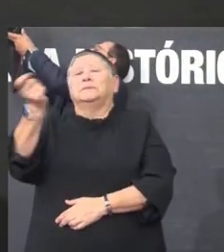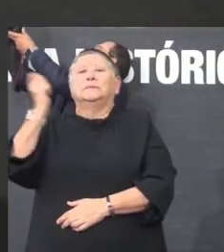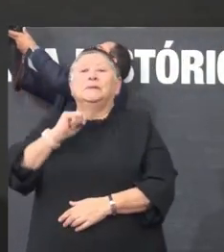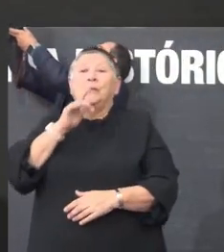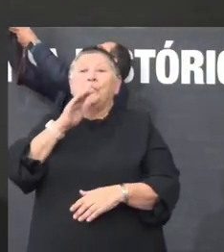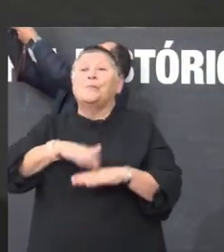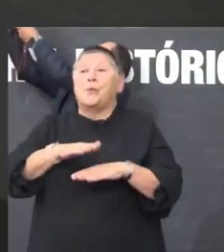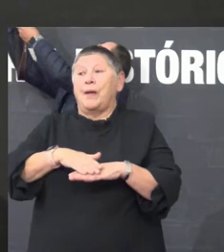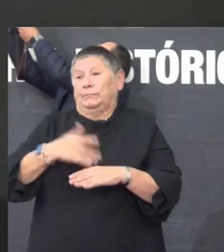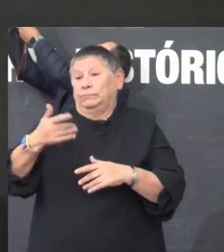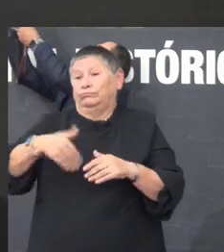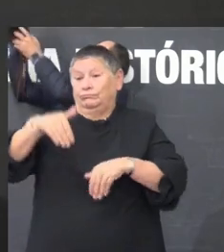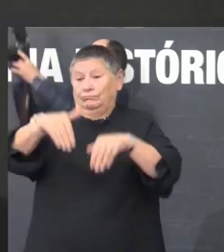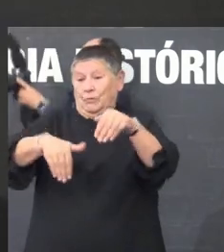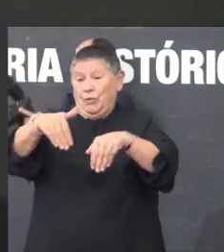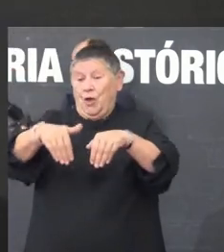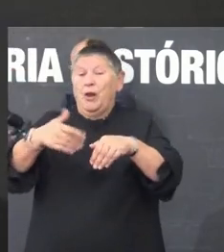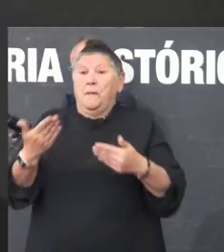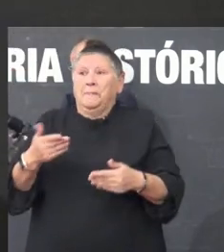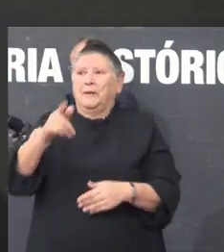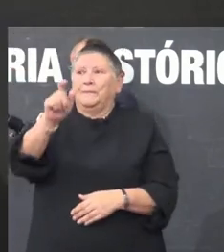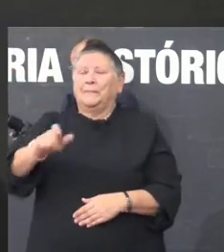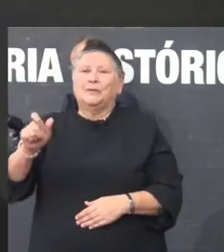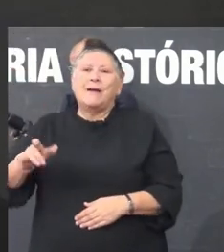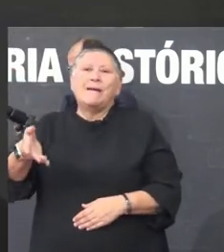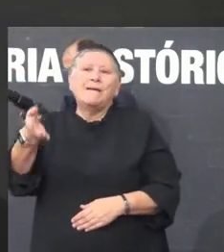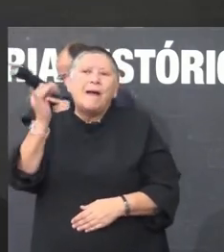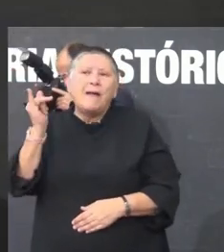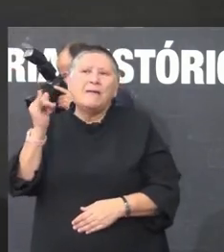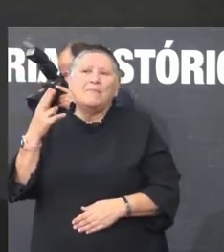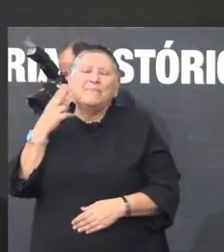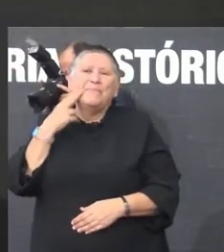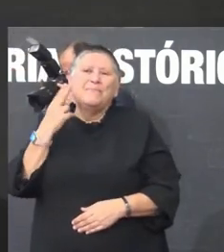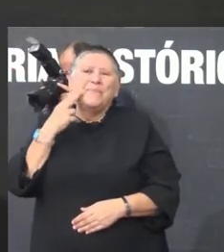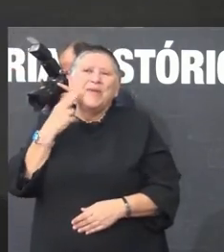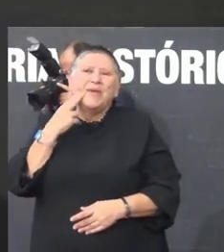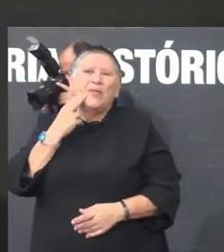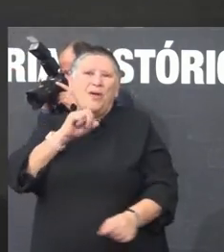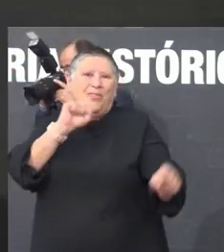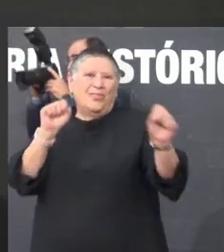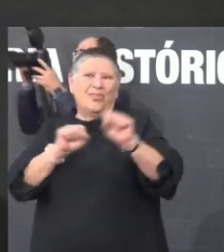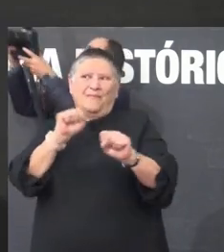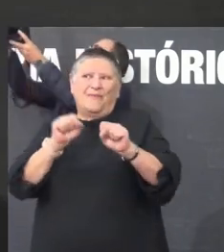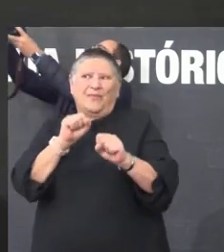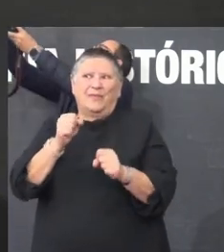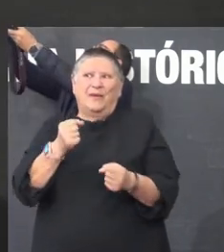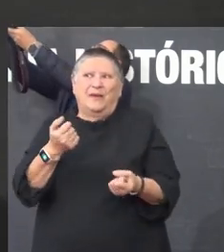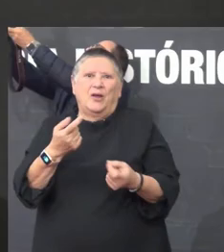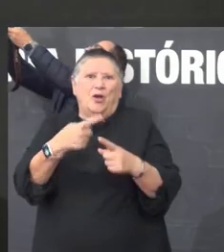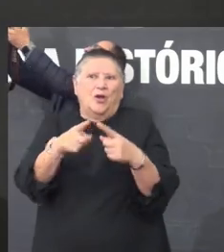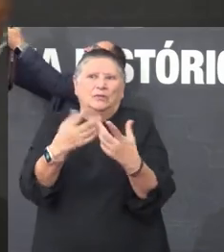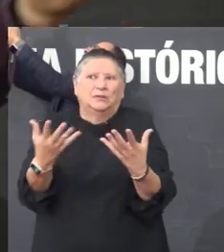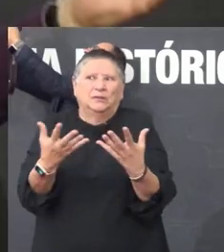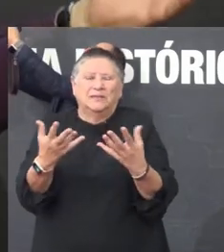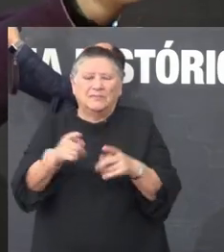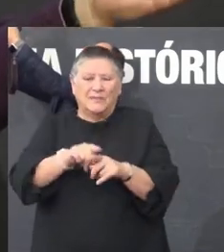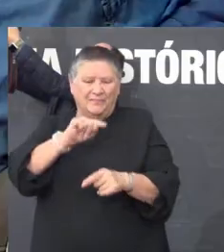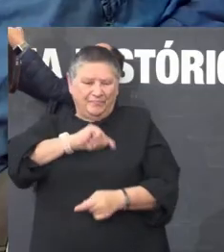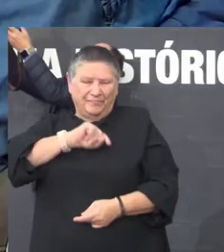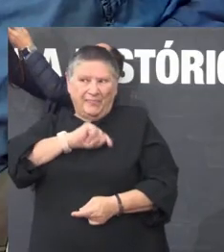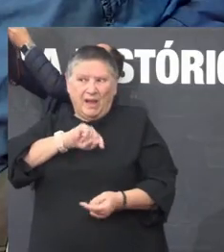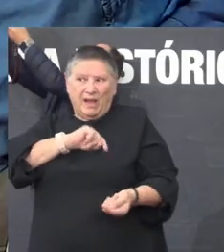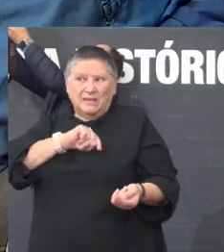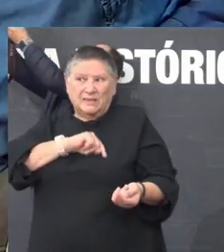municipales, entonces hay miedo a defender algo que es perfectamente defendible. ¿Pero por qué? Porque tiene la sensación, y yo creo que